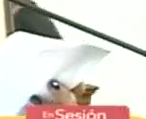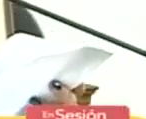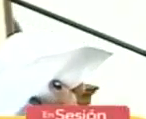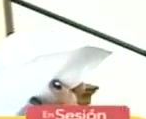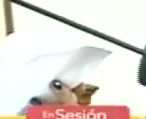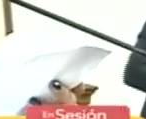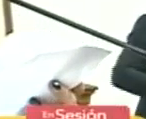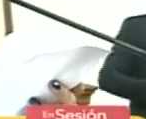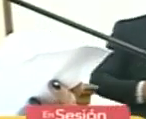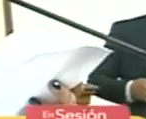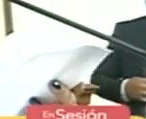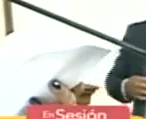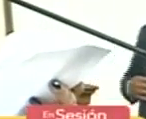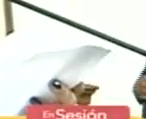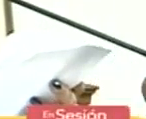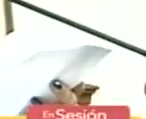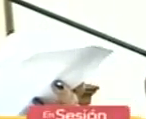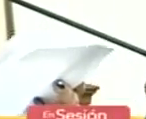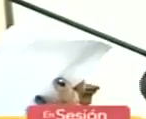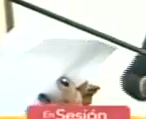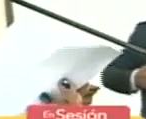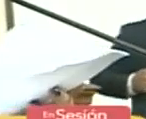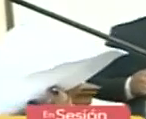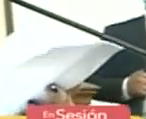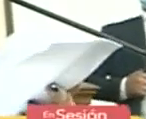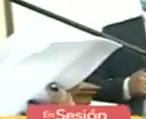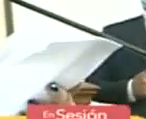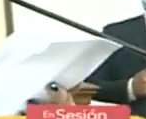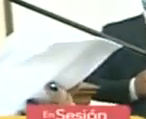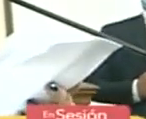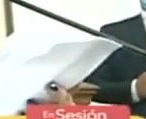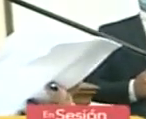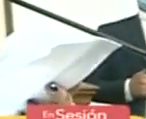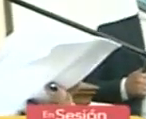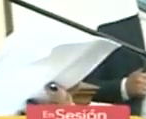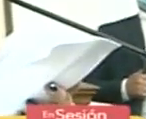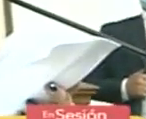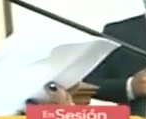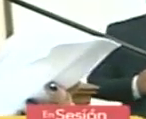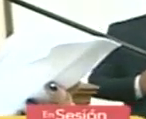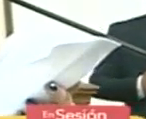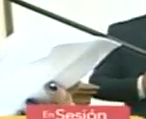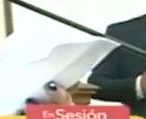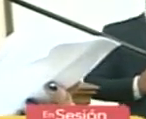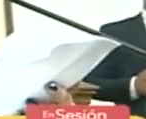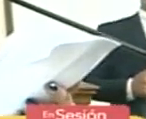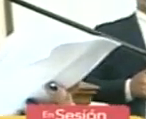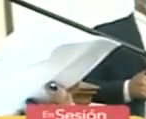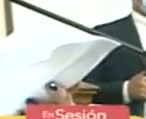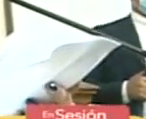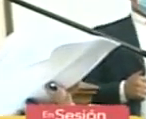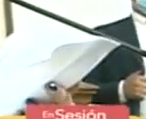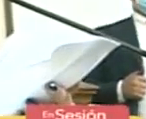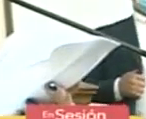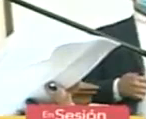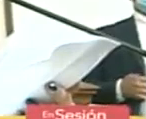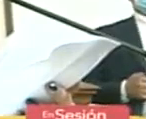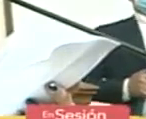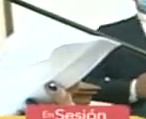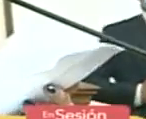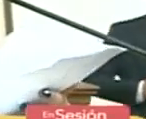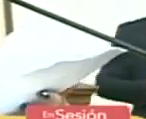la Asamblea Nacional, diputado Jorge Rodríguez Gómez, declaró abierta la sesión ordinaria con la asistencia a la Junta Directiva